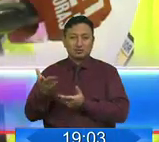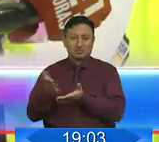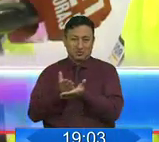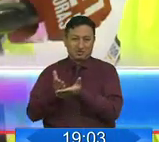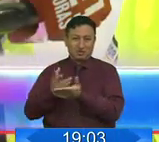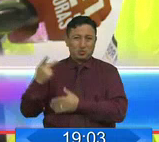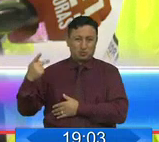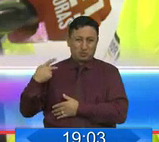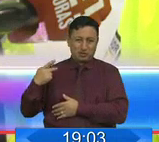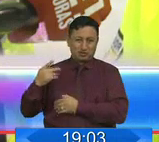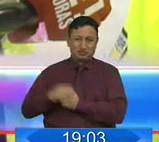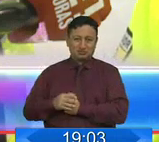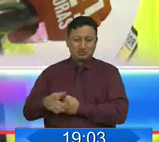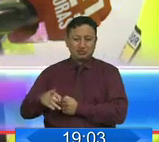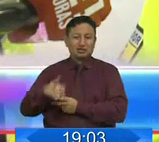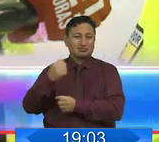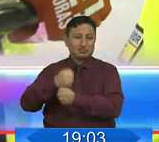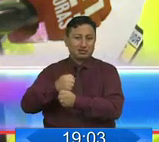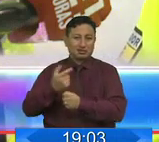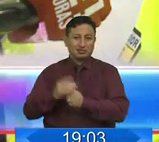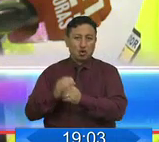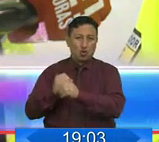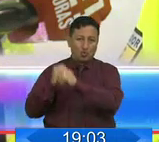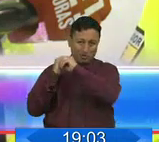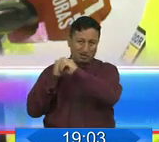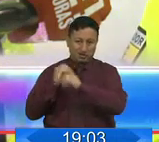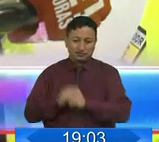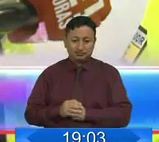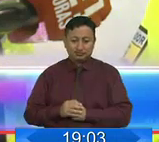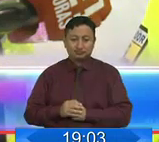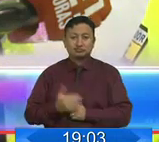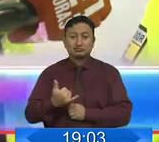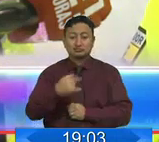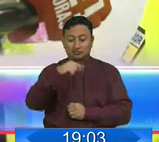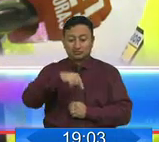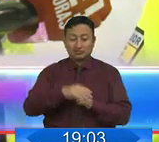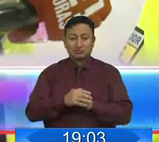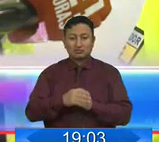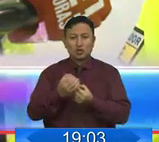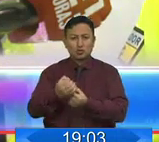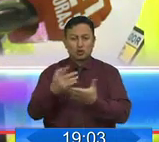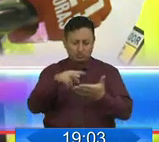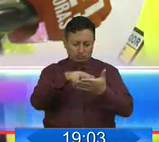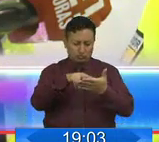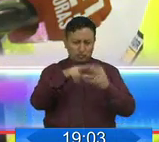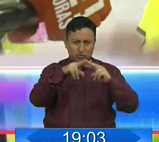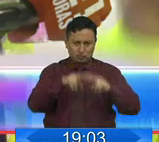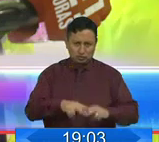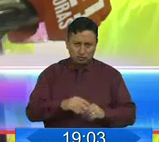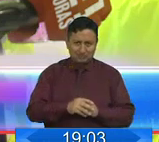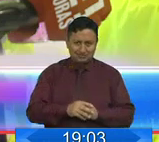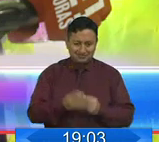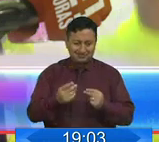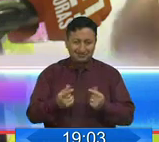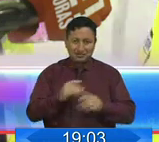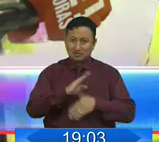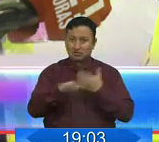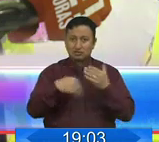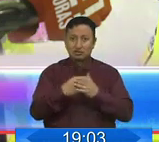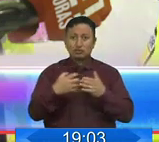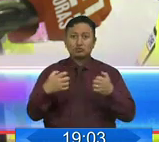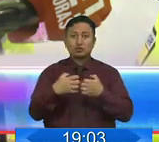realizar la validación de la información, procedimos a activar todos los